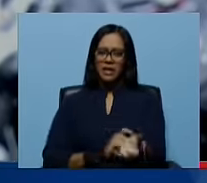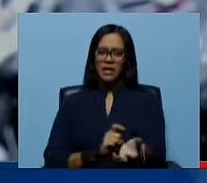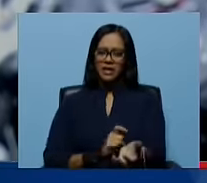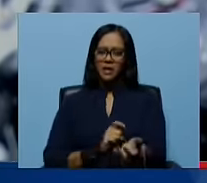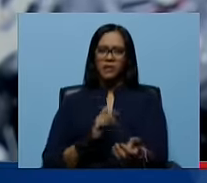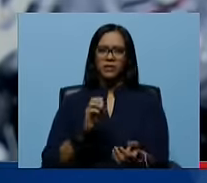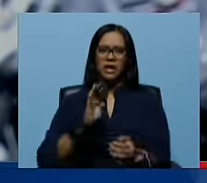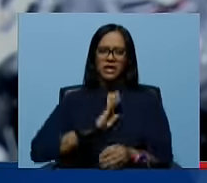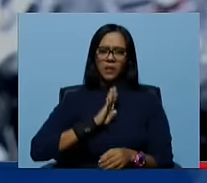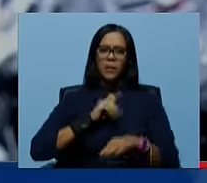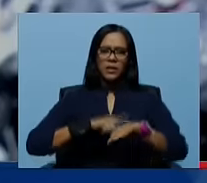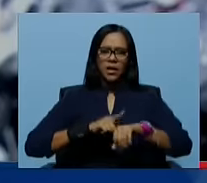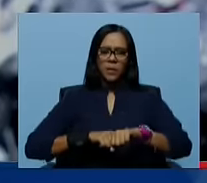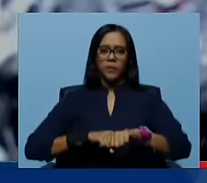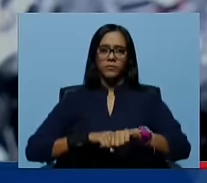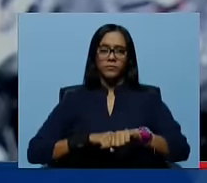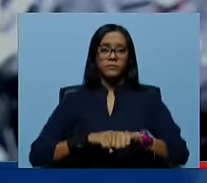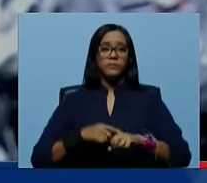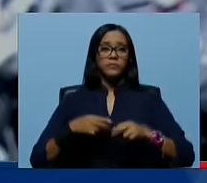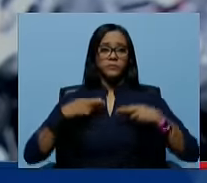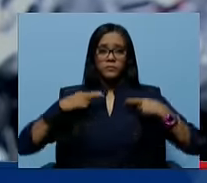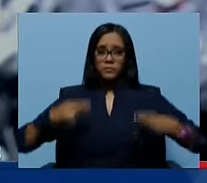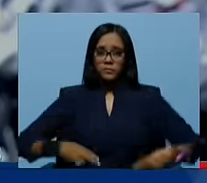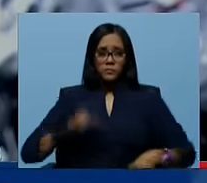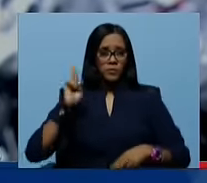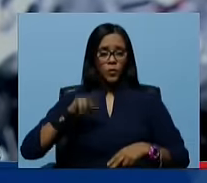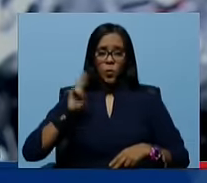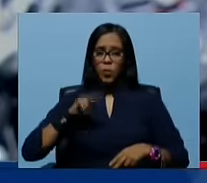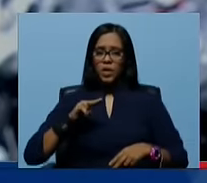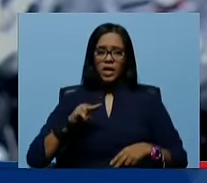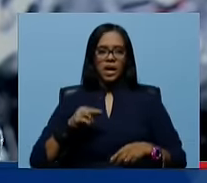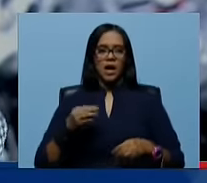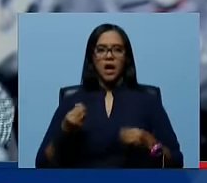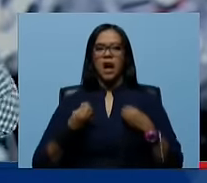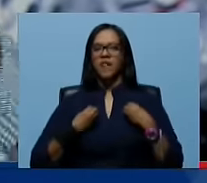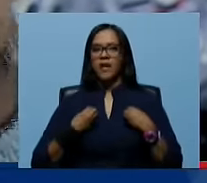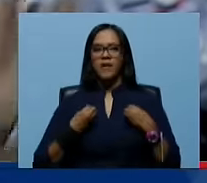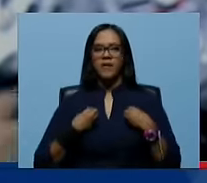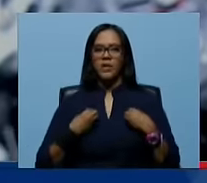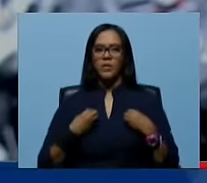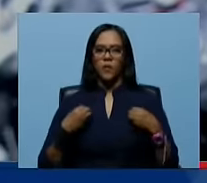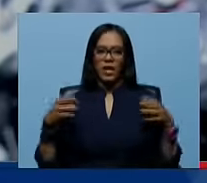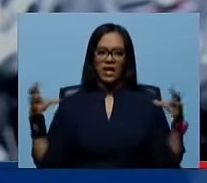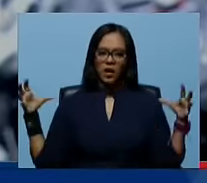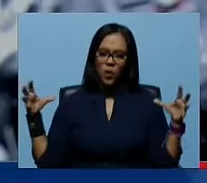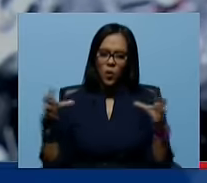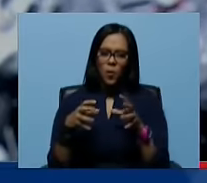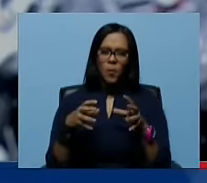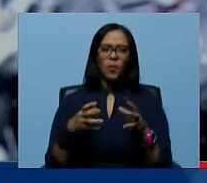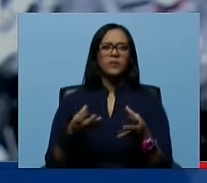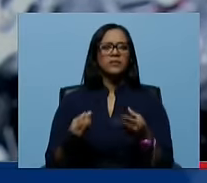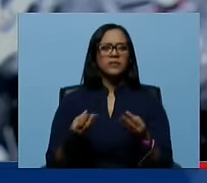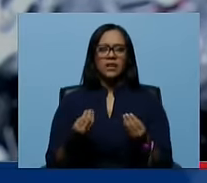El ser humano nunca había vivido en conglomerados tan grandes, tan complejos.